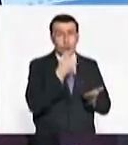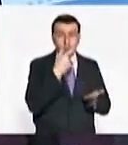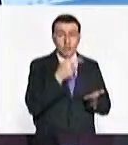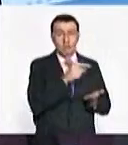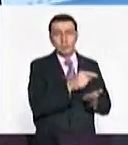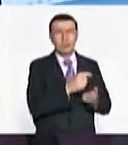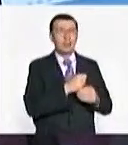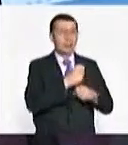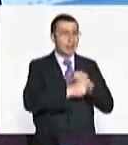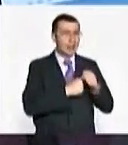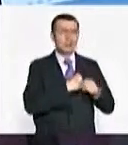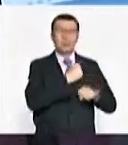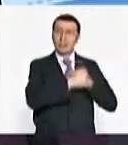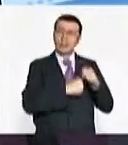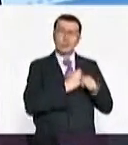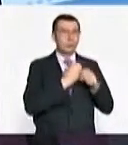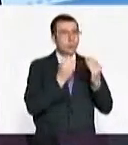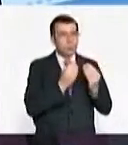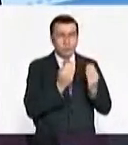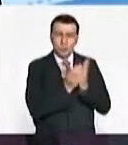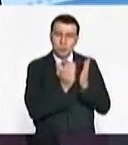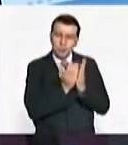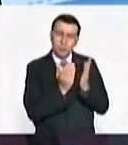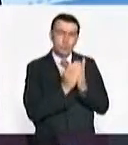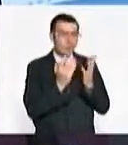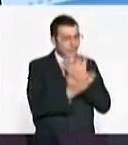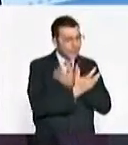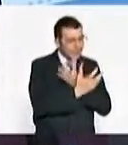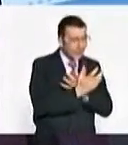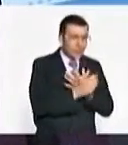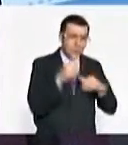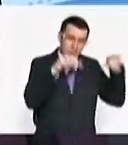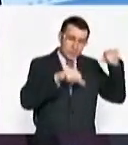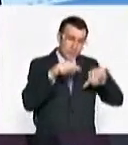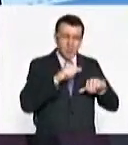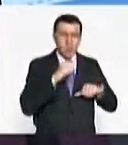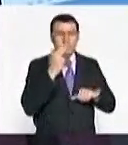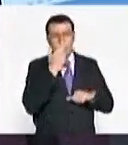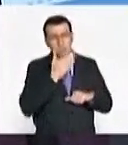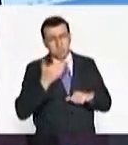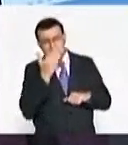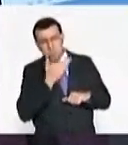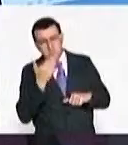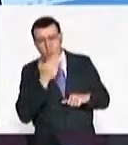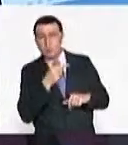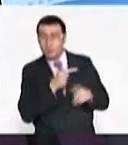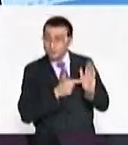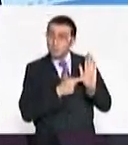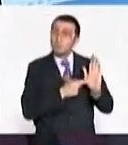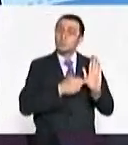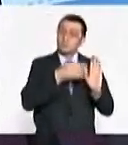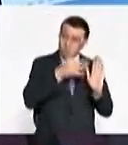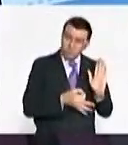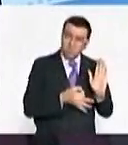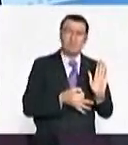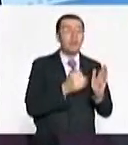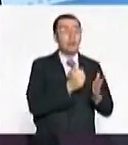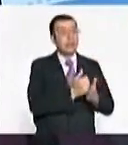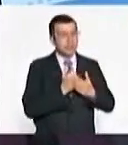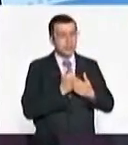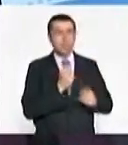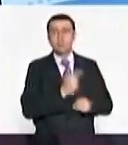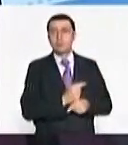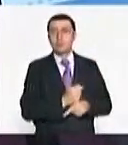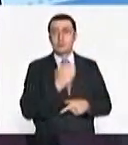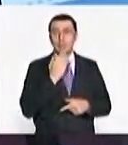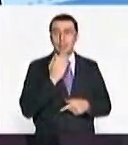años de estudios científicos, de pruebas técnicas y científicas para que logren demostrar que, digámoslo así, un medicamento para quitar la